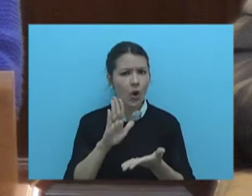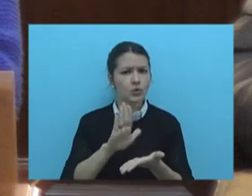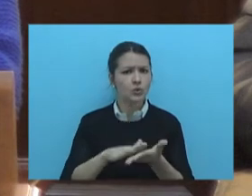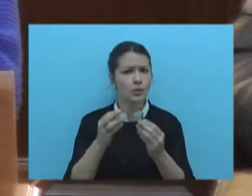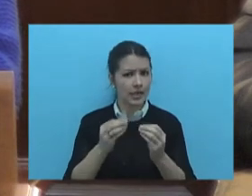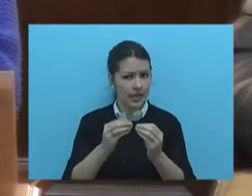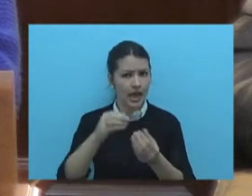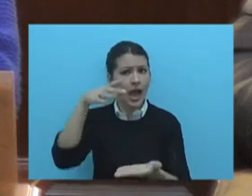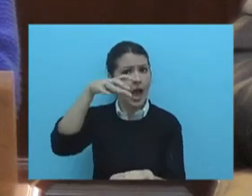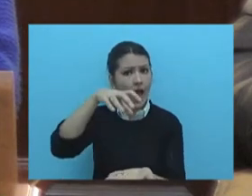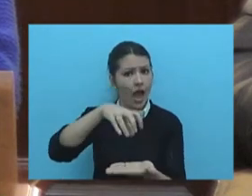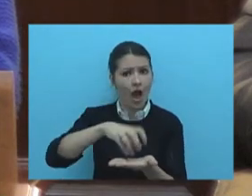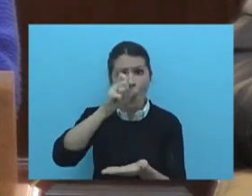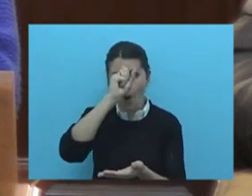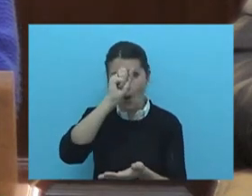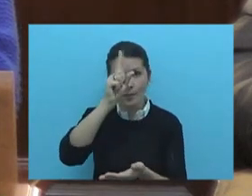su obra